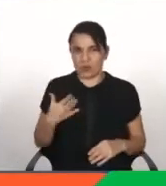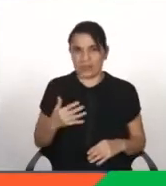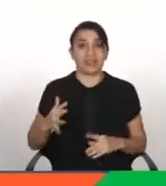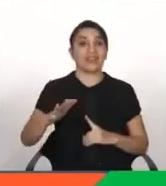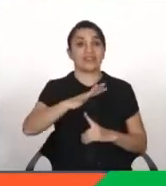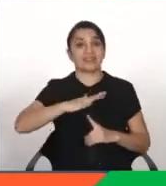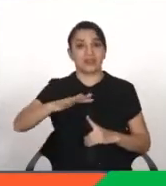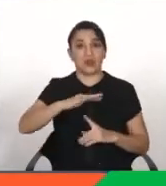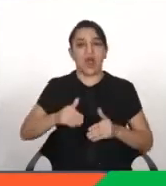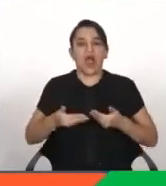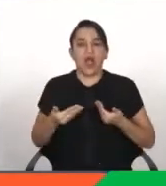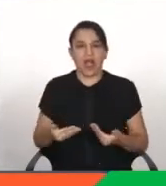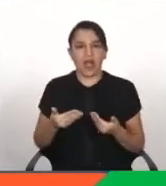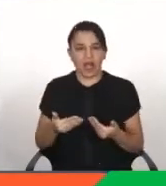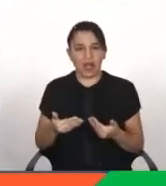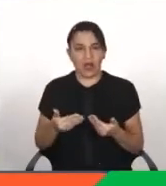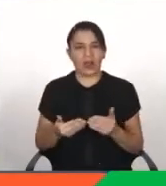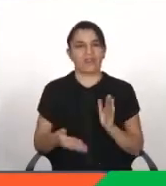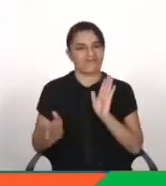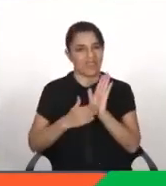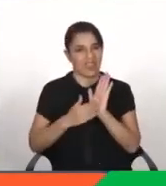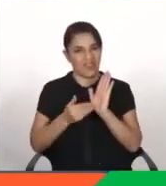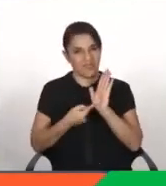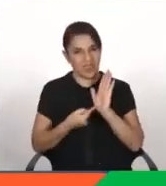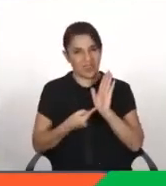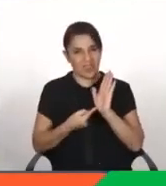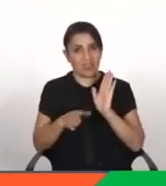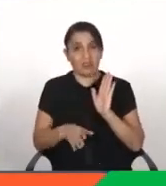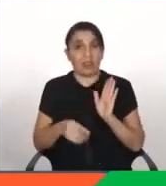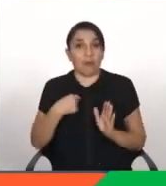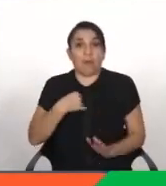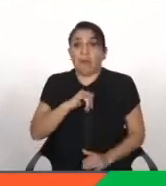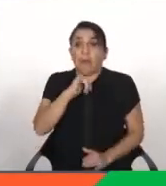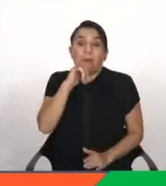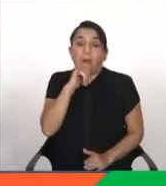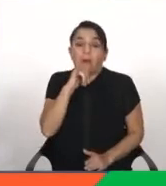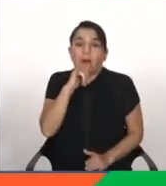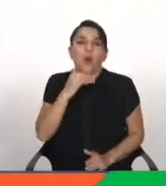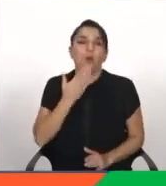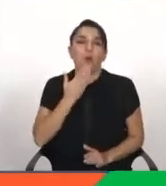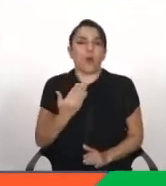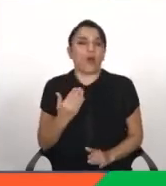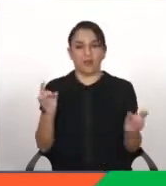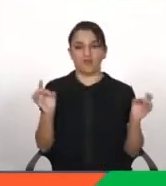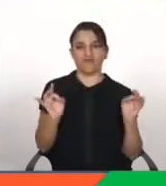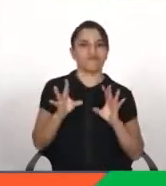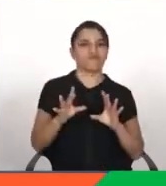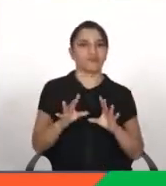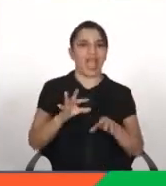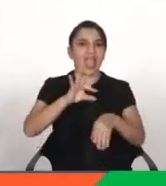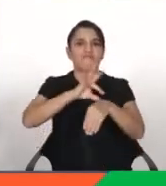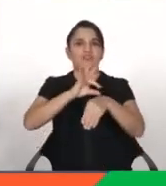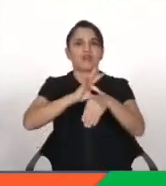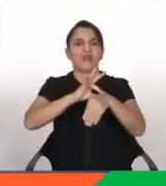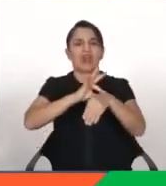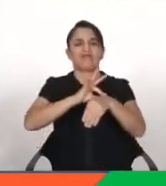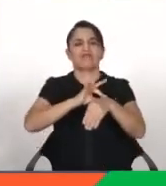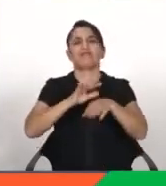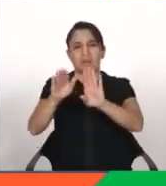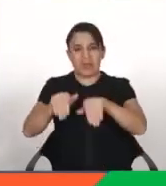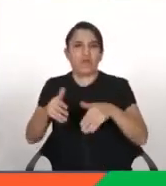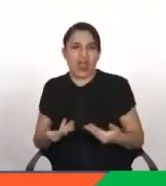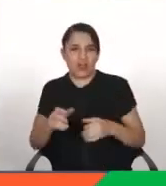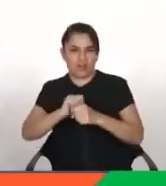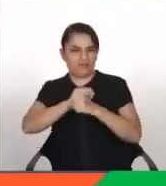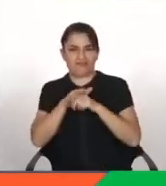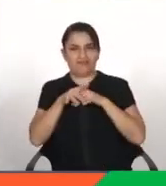estos queda evidente que nunca se sabe cuándo se va a necesitar más que nunca. O sea, la biomedicina siempre es necesaria porque siempre necesitamos